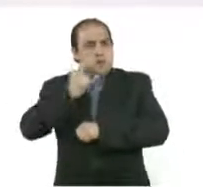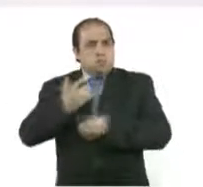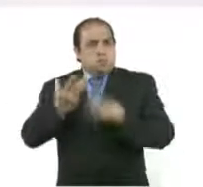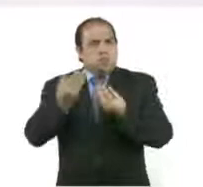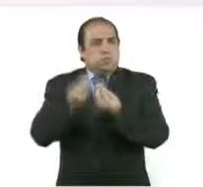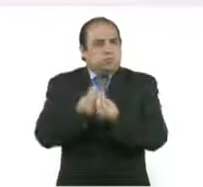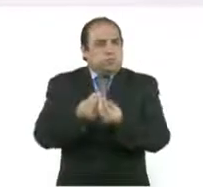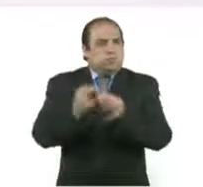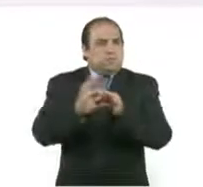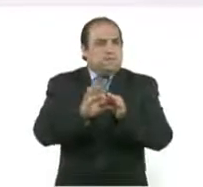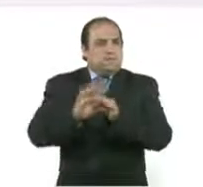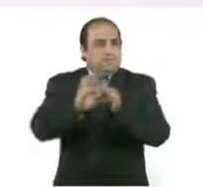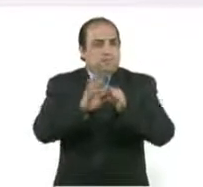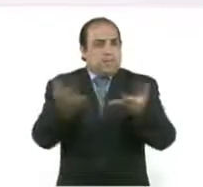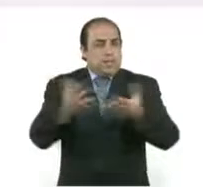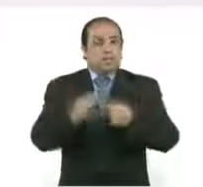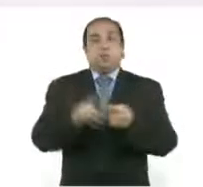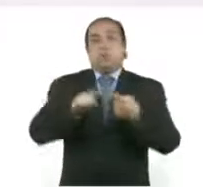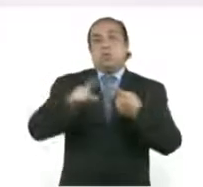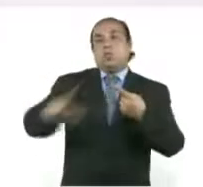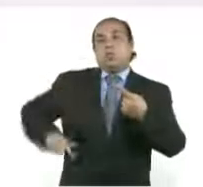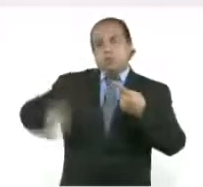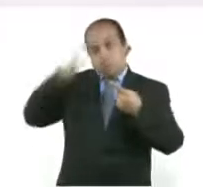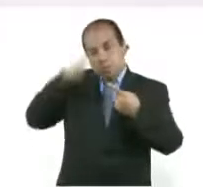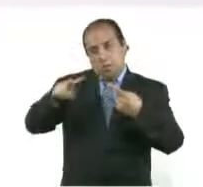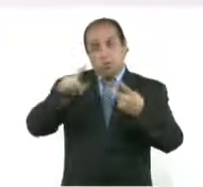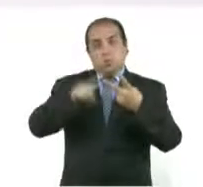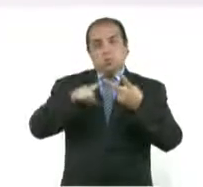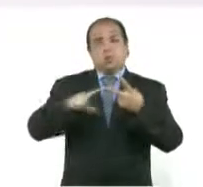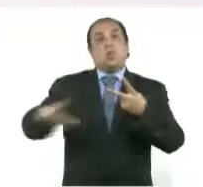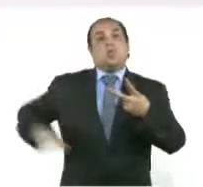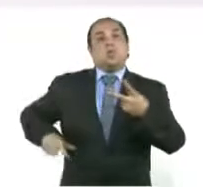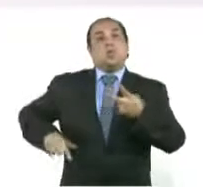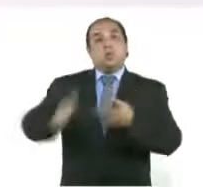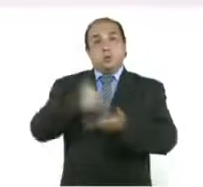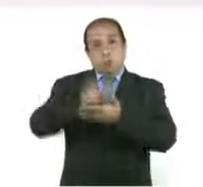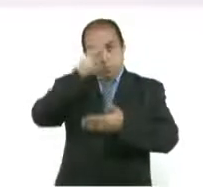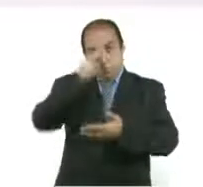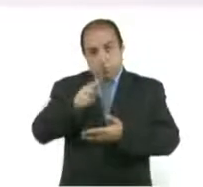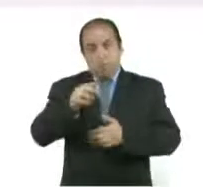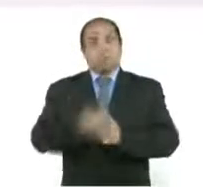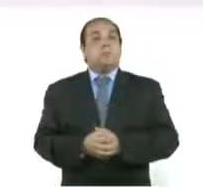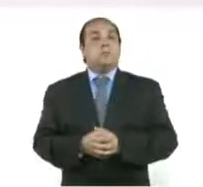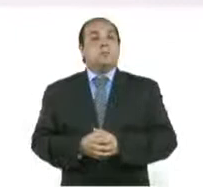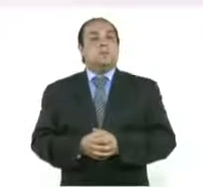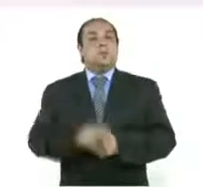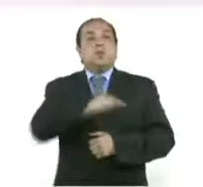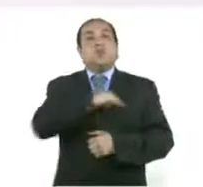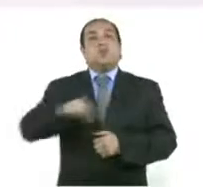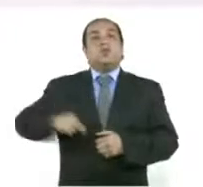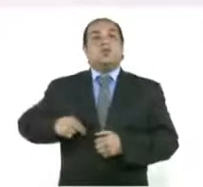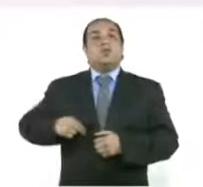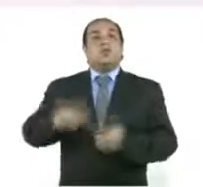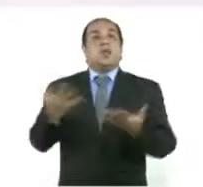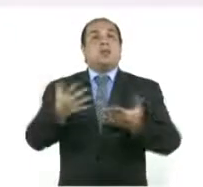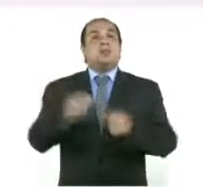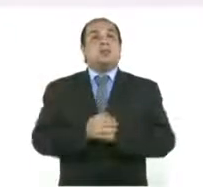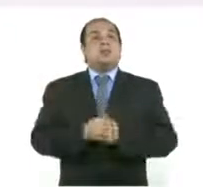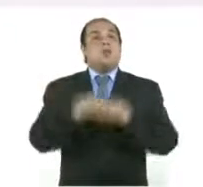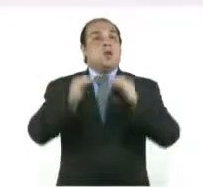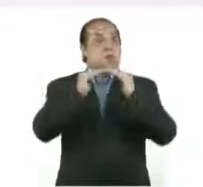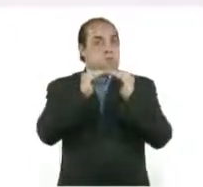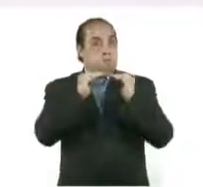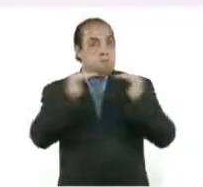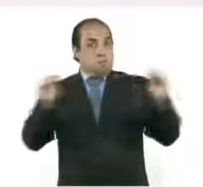conjunto, el Gobierno de México y el Gobierno de la Ciudad, y vamos a hacer universal